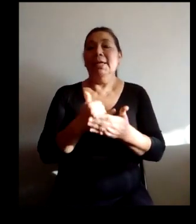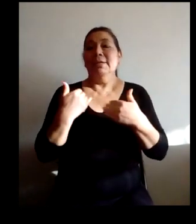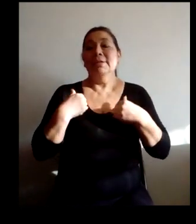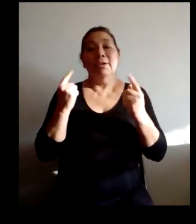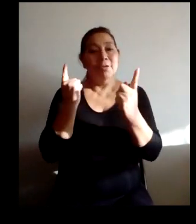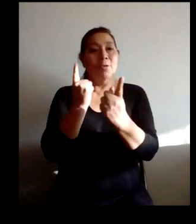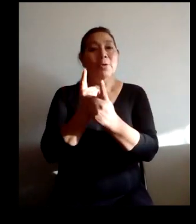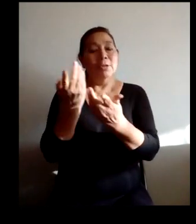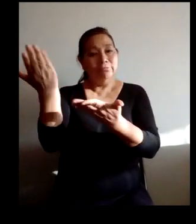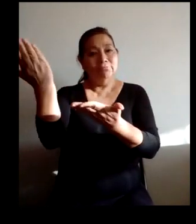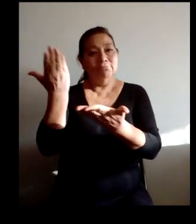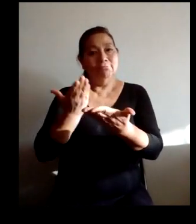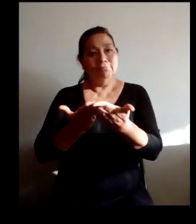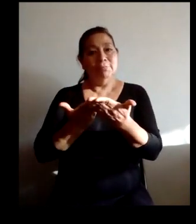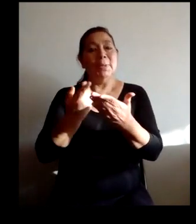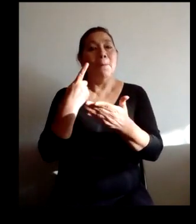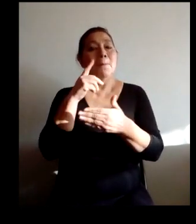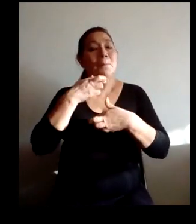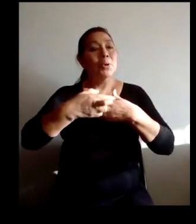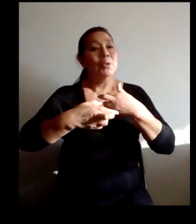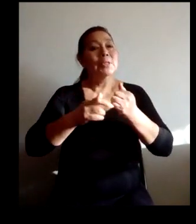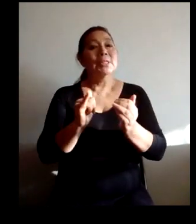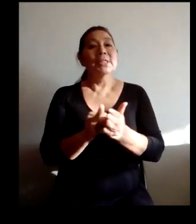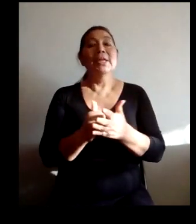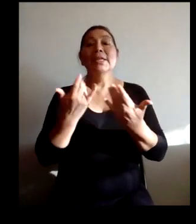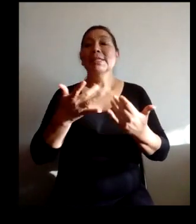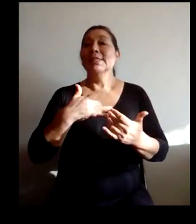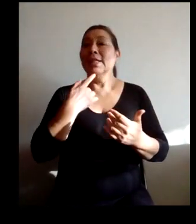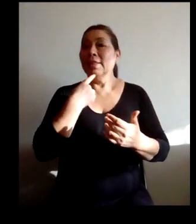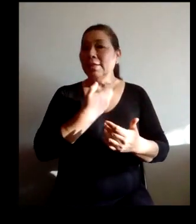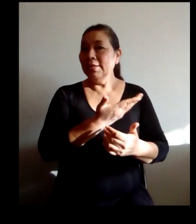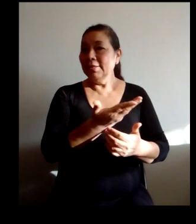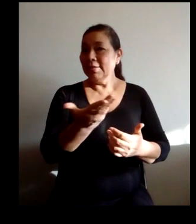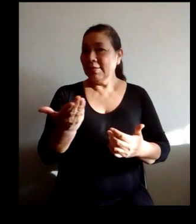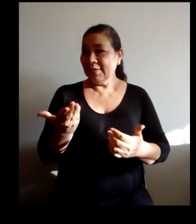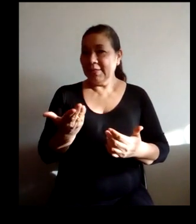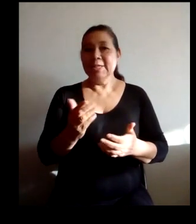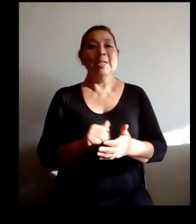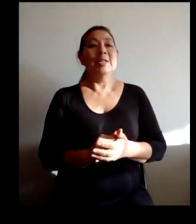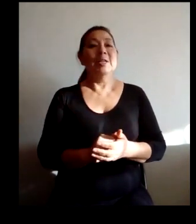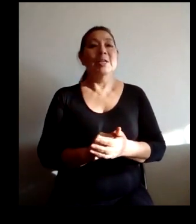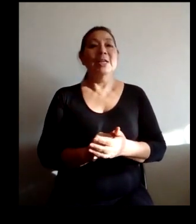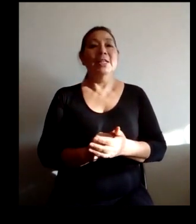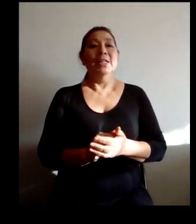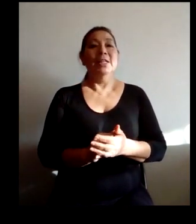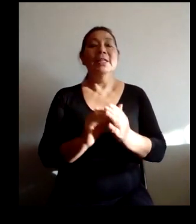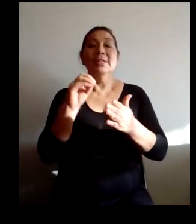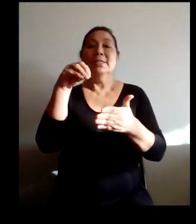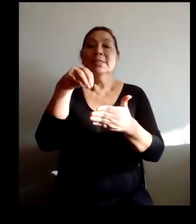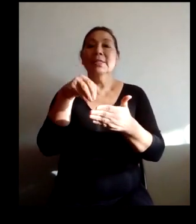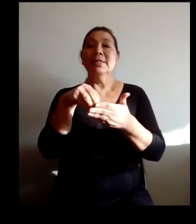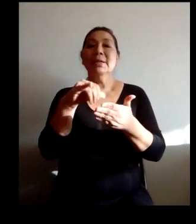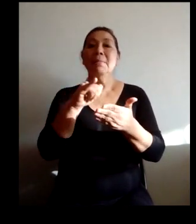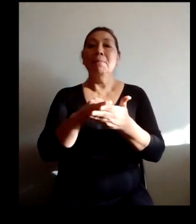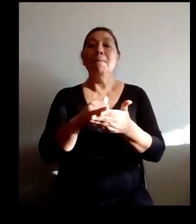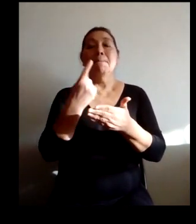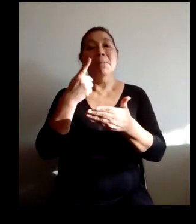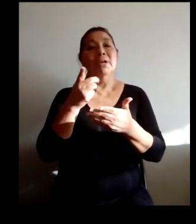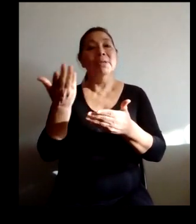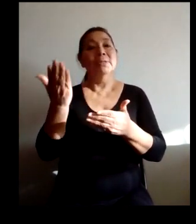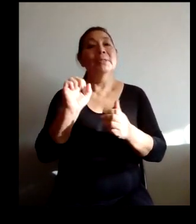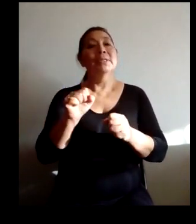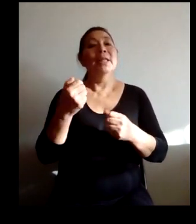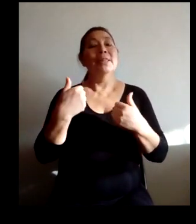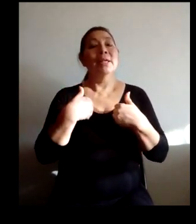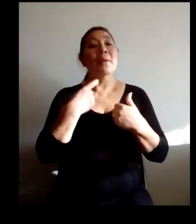consideramos de que se encuentra debidamente acreditado el padecimiento de la enfermedad profesional. En ese sentido, corresponde que se otorgue la pensión de